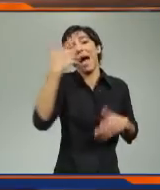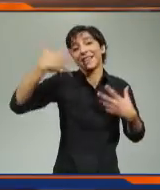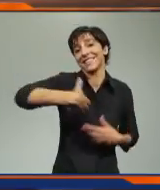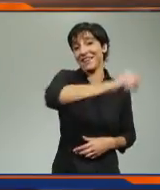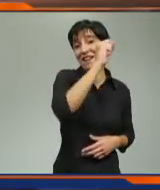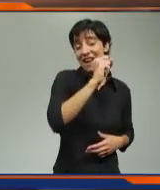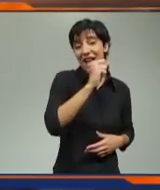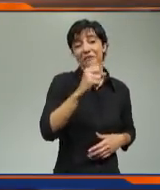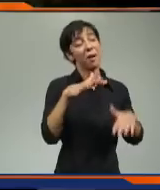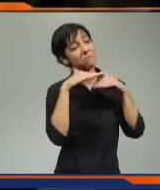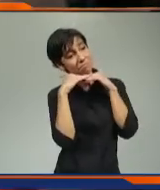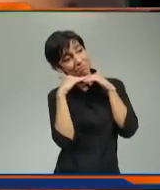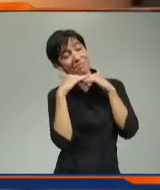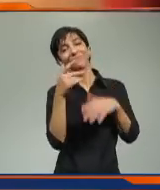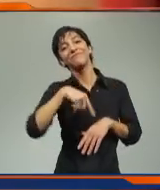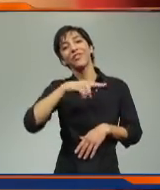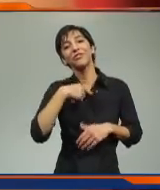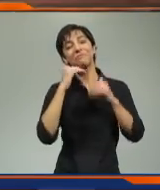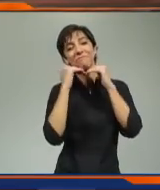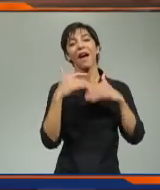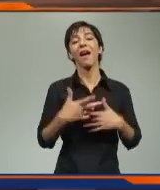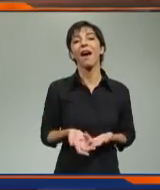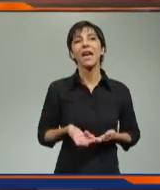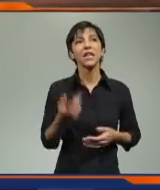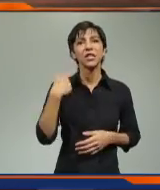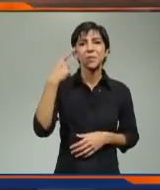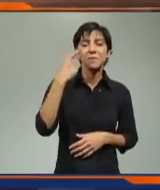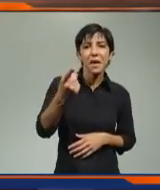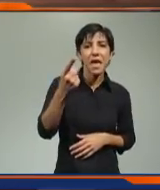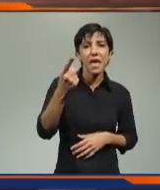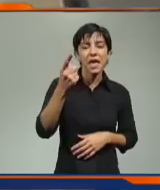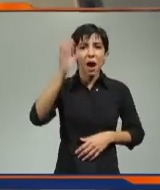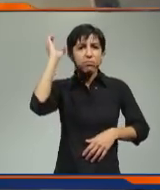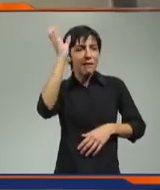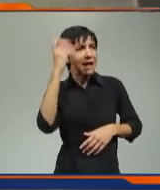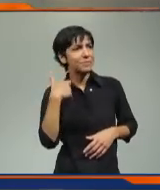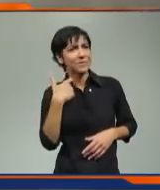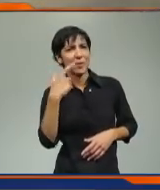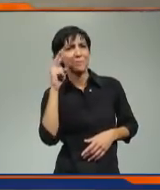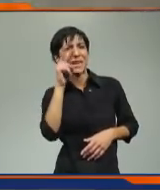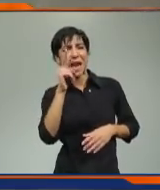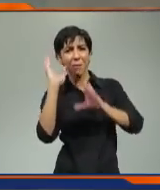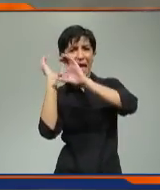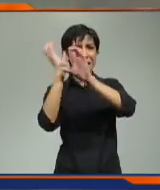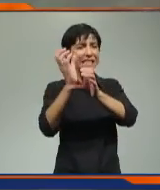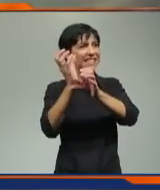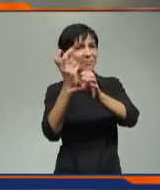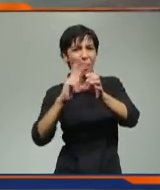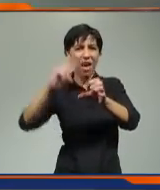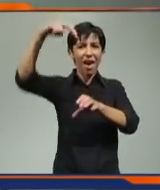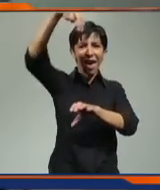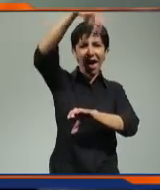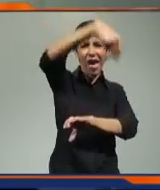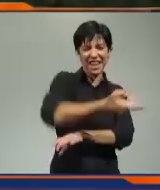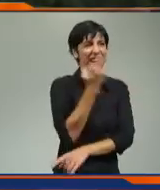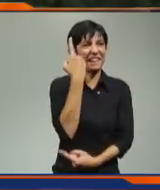Pero bueno, la garrocha siempre me llamó la atención por su espectacularidad, ¿no? Era algo raro, extraño, volar, caer